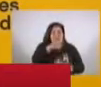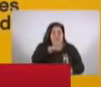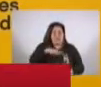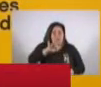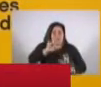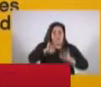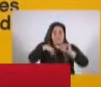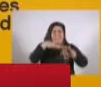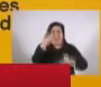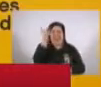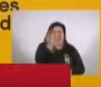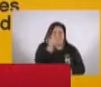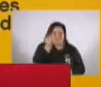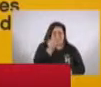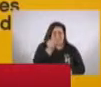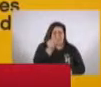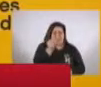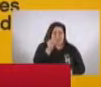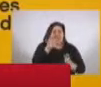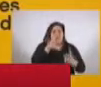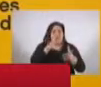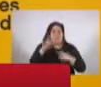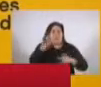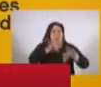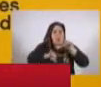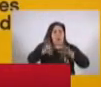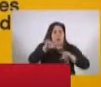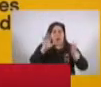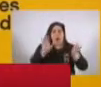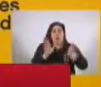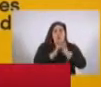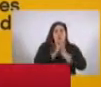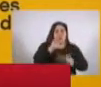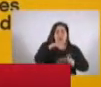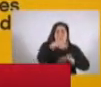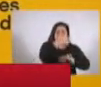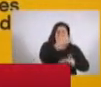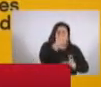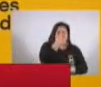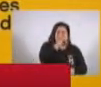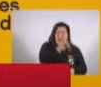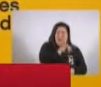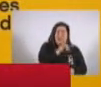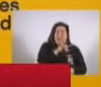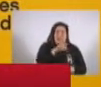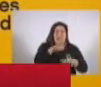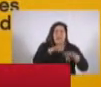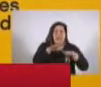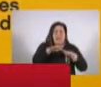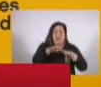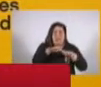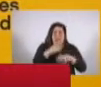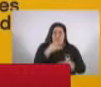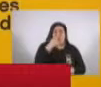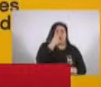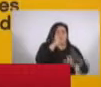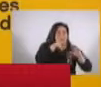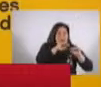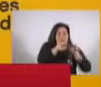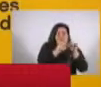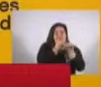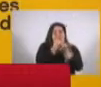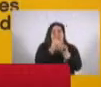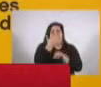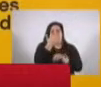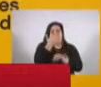que se va a sancionar seguramente en diciembre del 2022, la oposición sí puede trabar una medida como esta, porque ahí claro. En la discusión de la letra chica puede decir, si